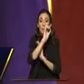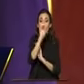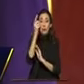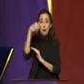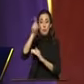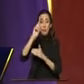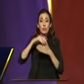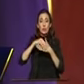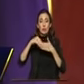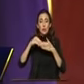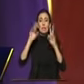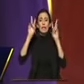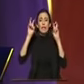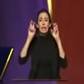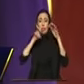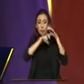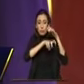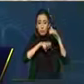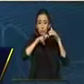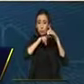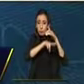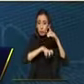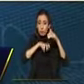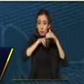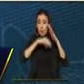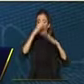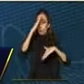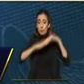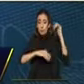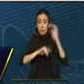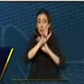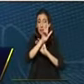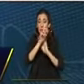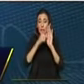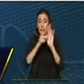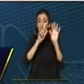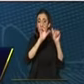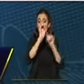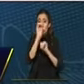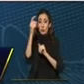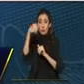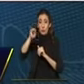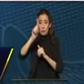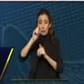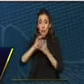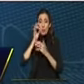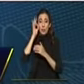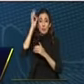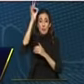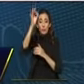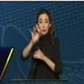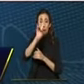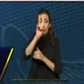dólares en el sector minero, que superará los 3.800 millones de dólares en el 2021. Los